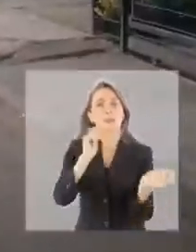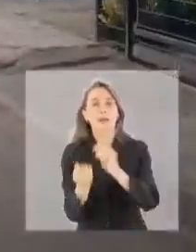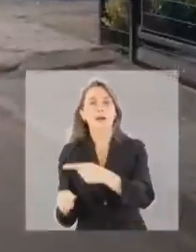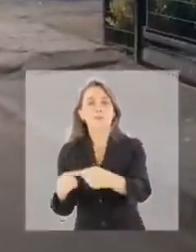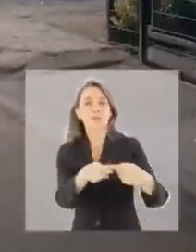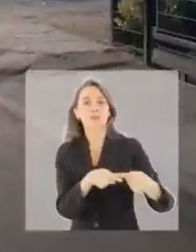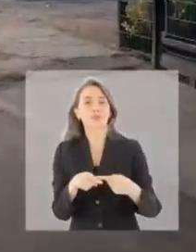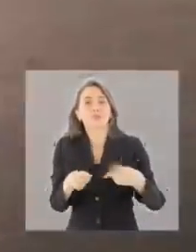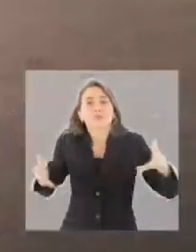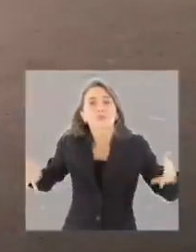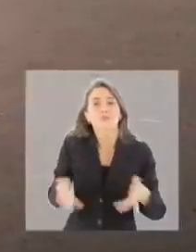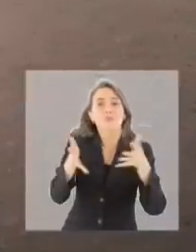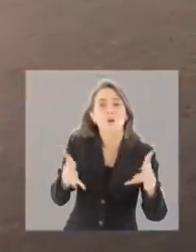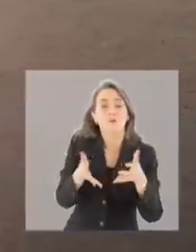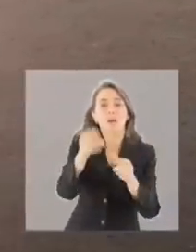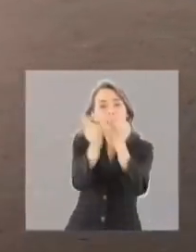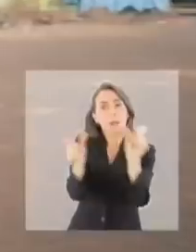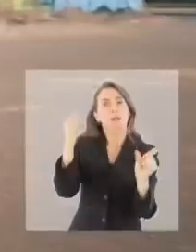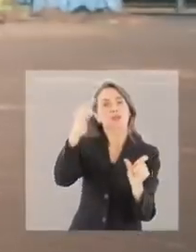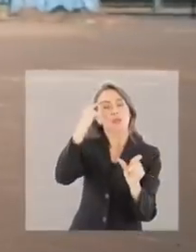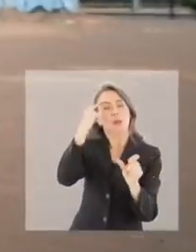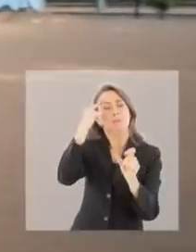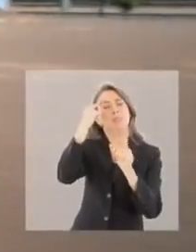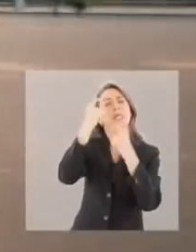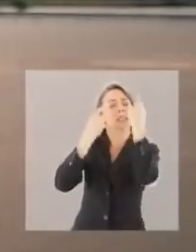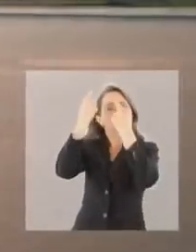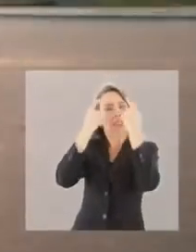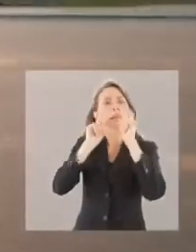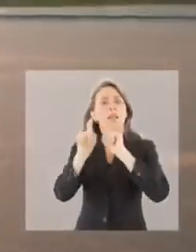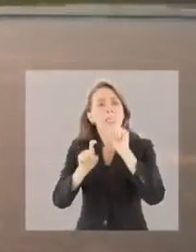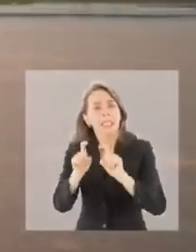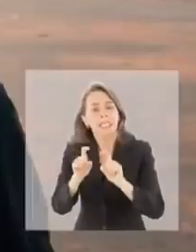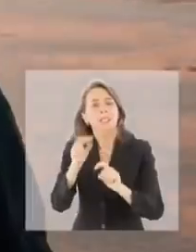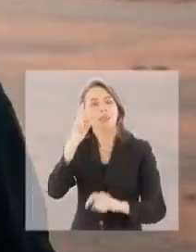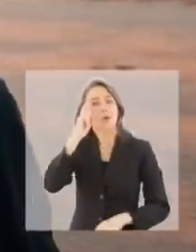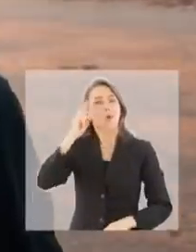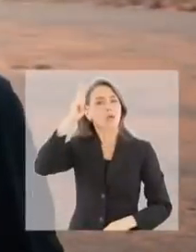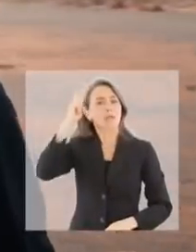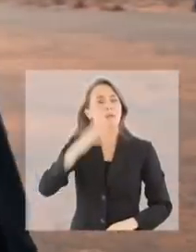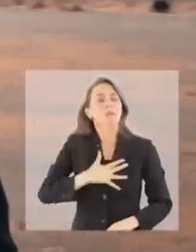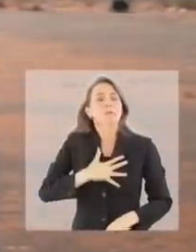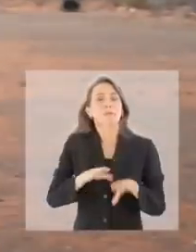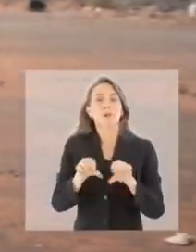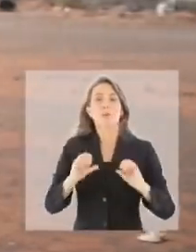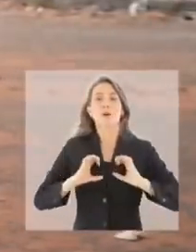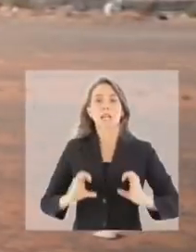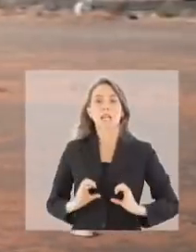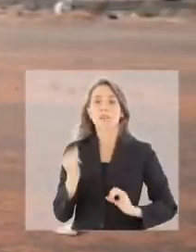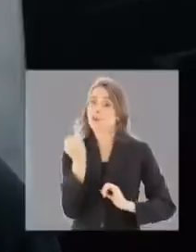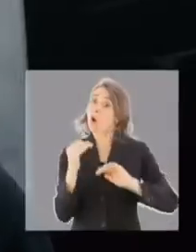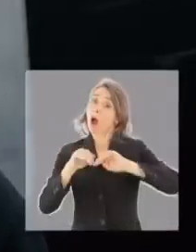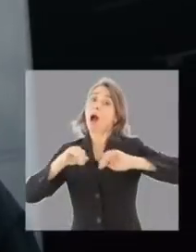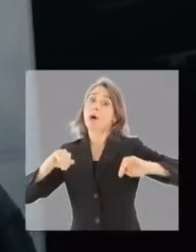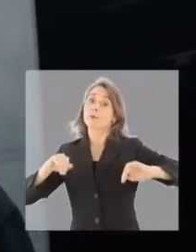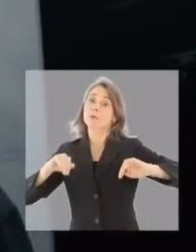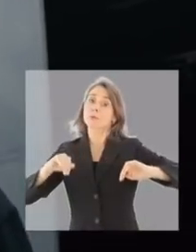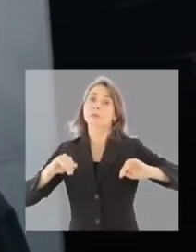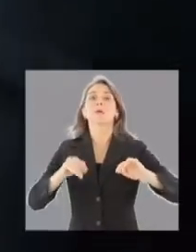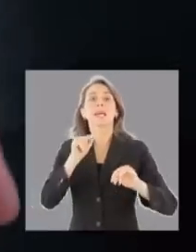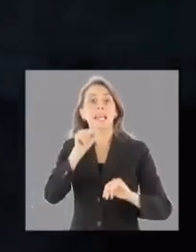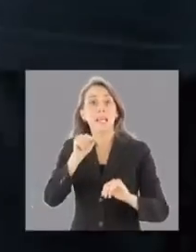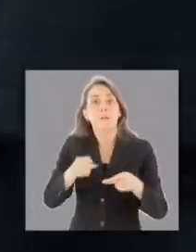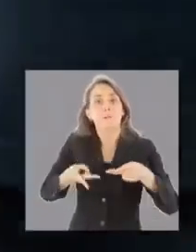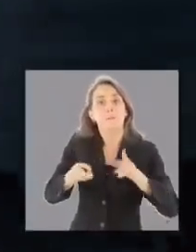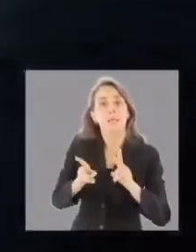como mecanismos de transformación social porque promueven el pensamiento crítico, la reflexión, el compromiso ético y la